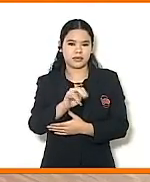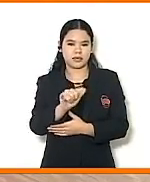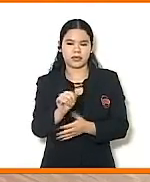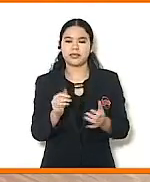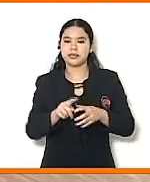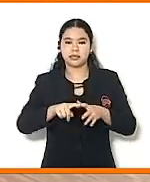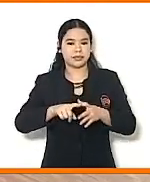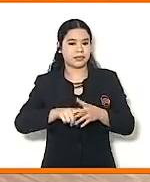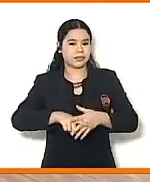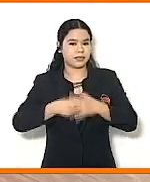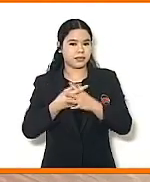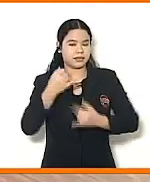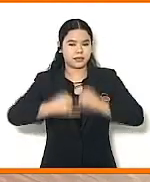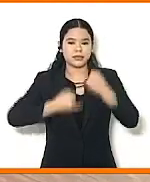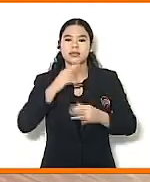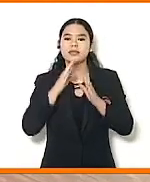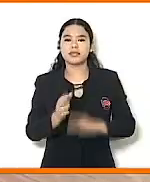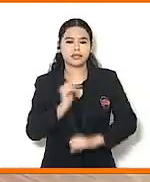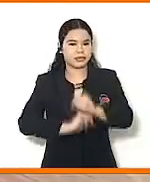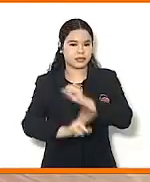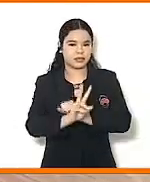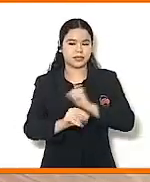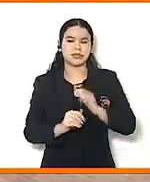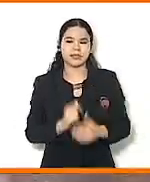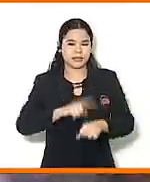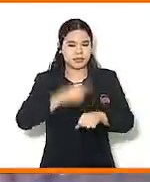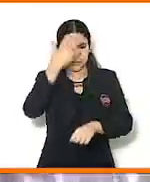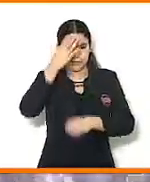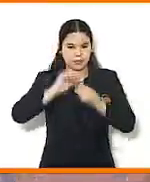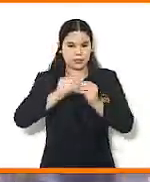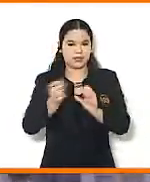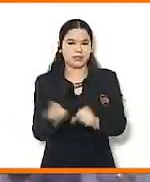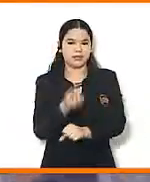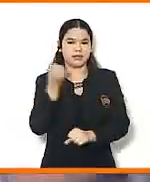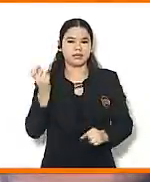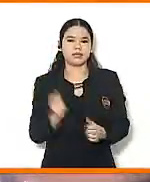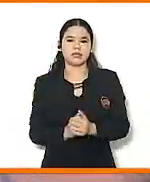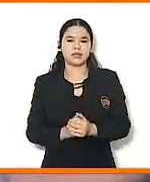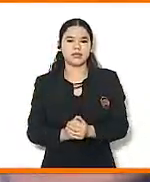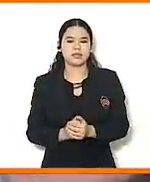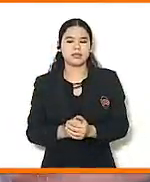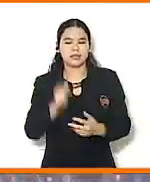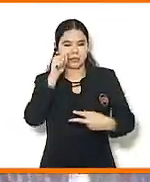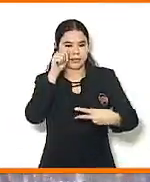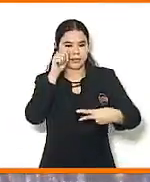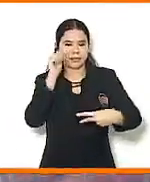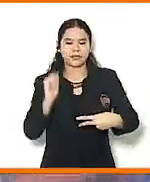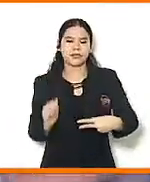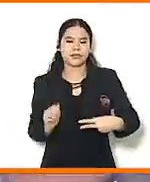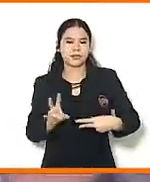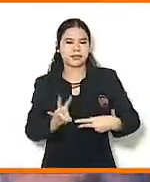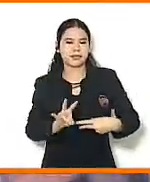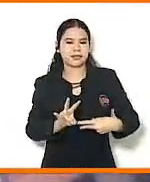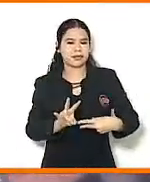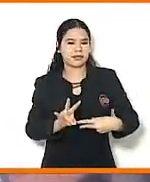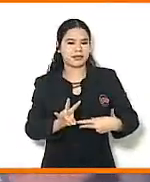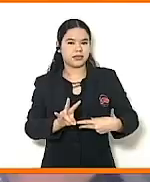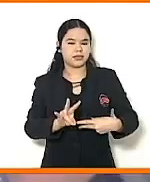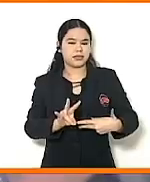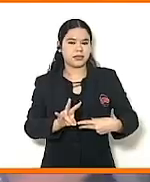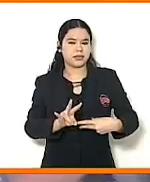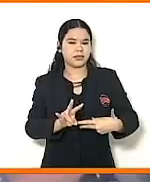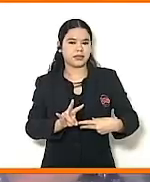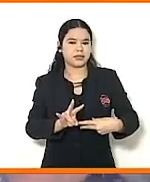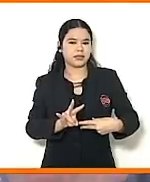jugando a lo catracho con premiados. Conozcamos tu primer número con su primer dígito. Atento, 7. Segundo